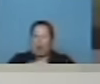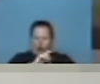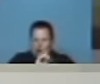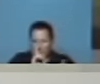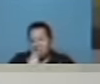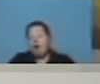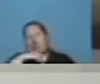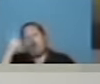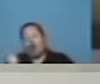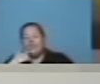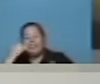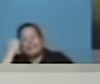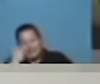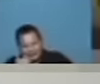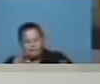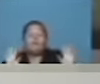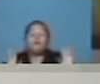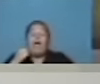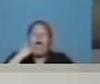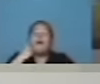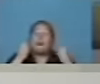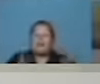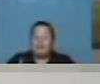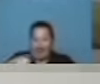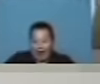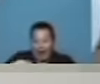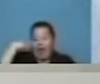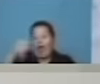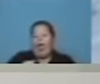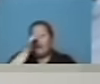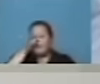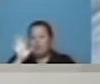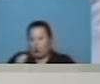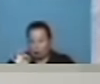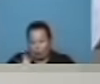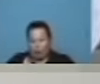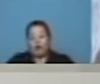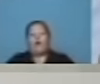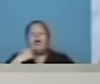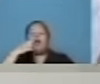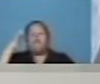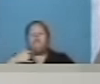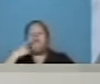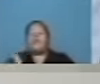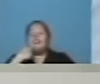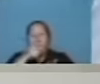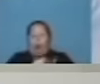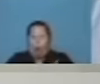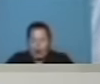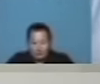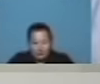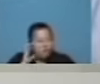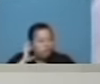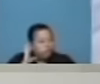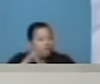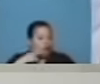otros sondeos dicen que estaría cerca. Bueno, así que vamos a ver qué pasa de aquí al 25 de octubre. Lo cierto es que la respuesta, según las encuestas,